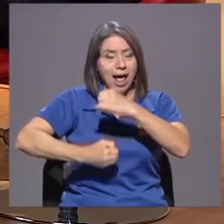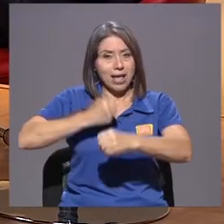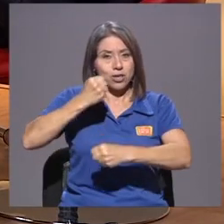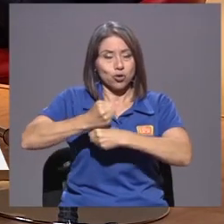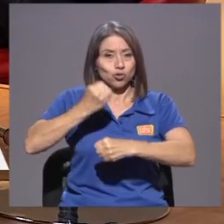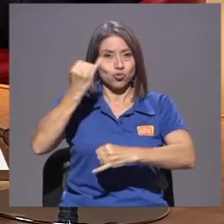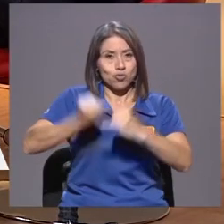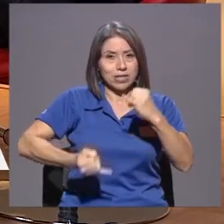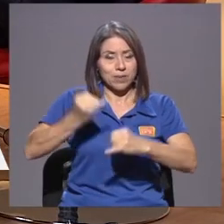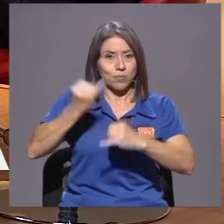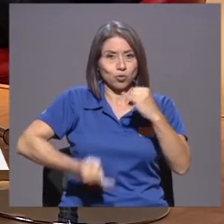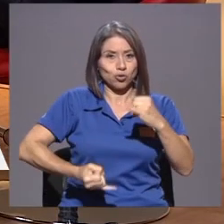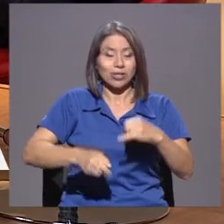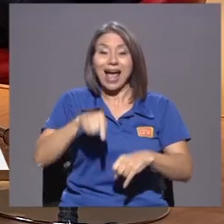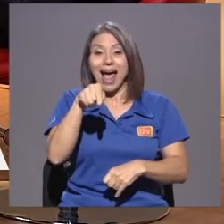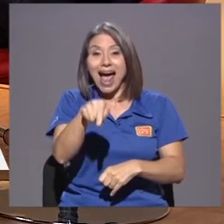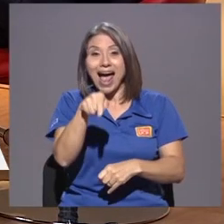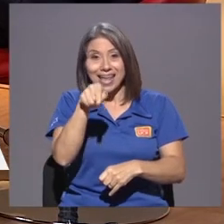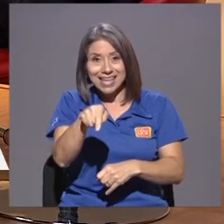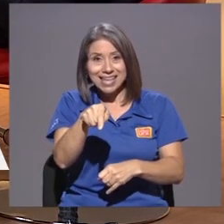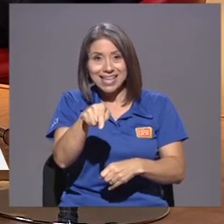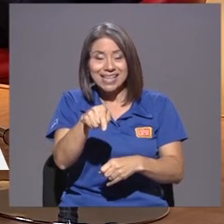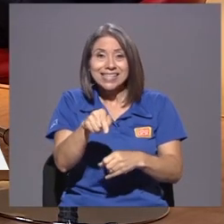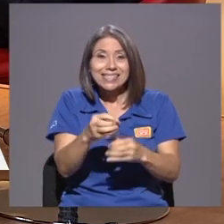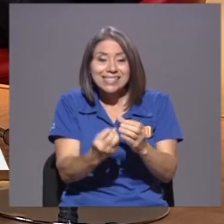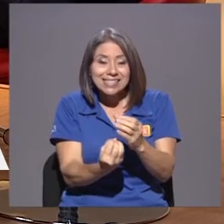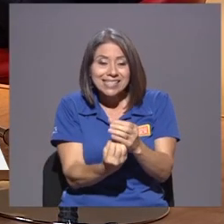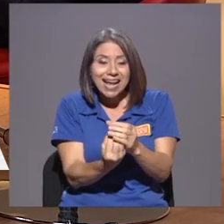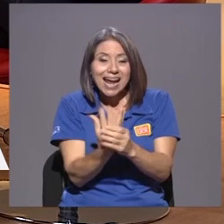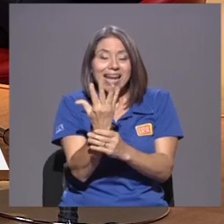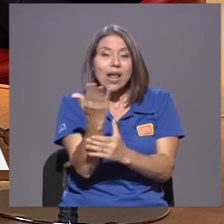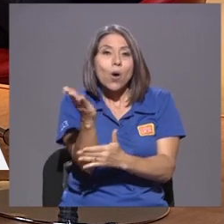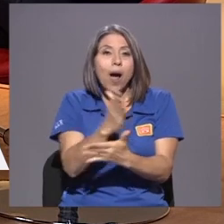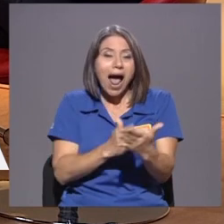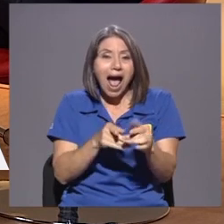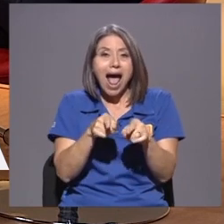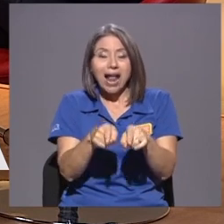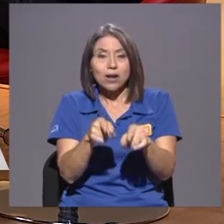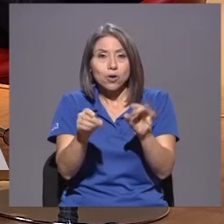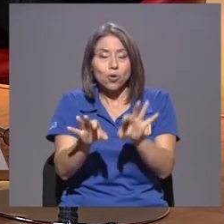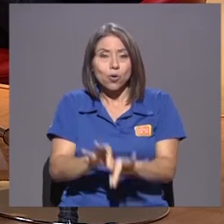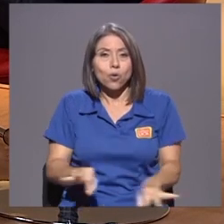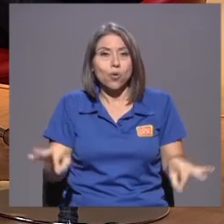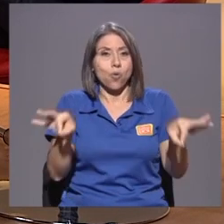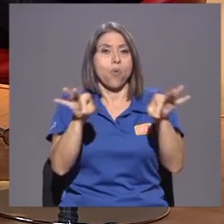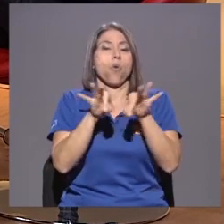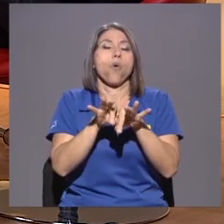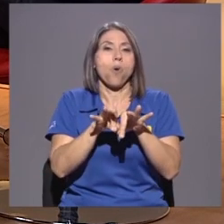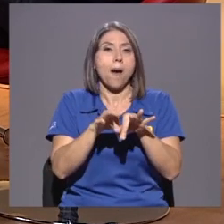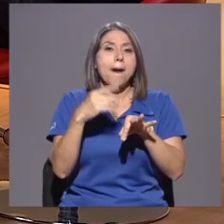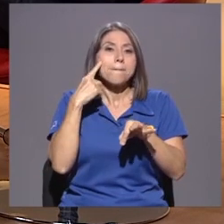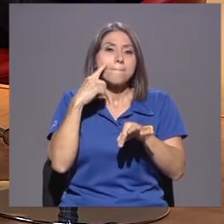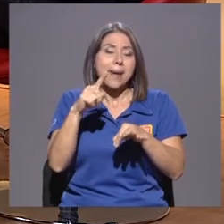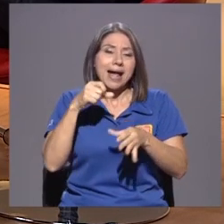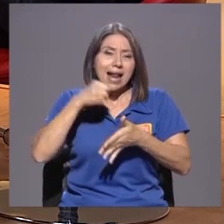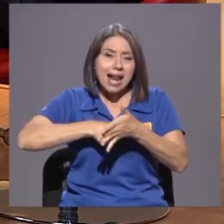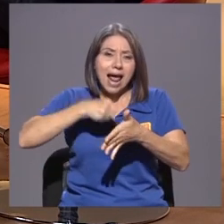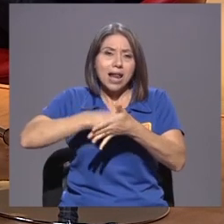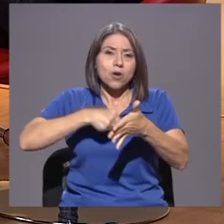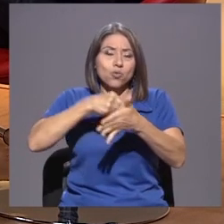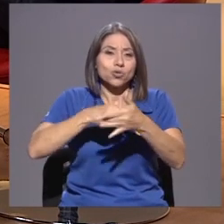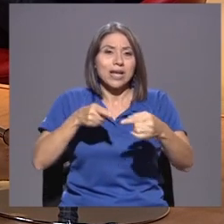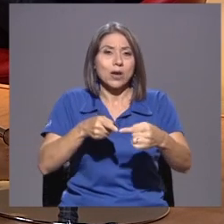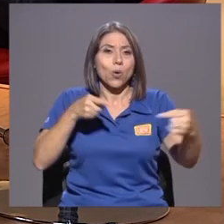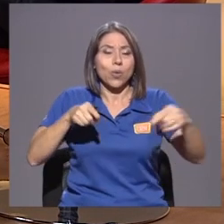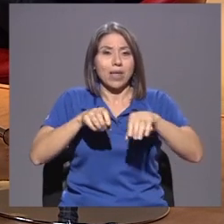creó si se quiere una cuña que ha sido muy importante por lo menos en la lucha en contra de la